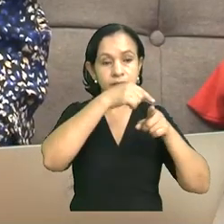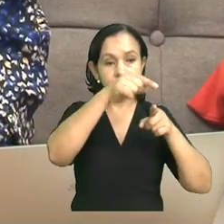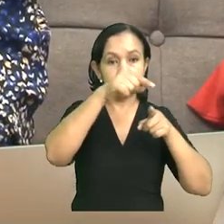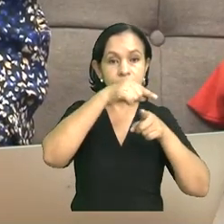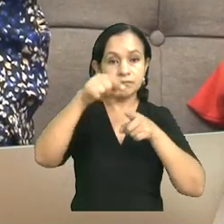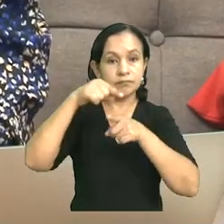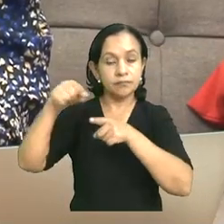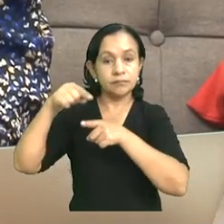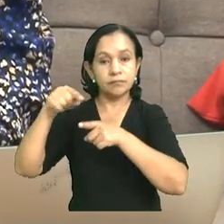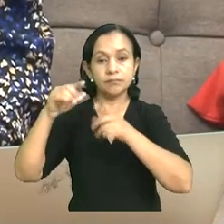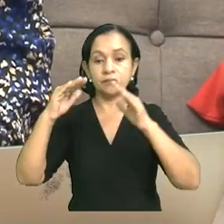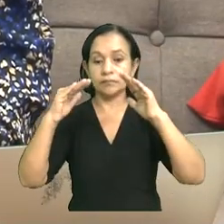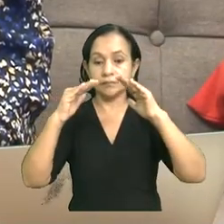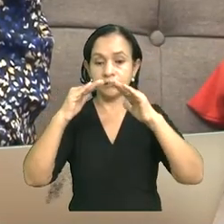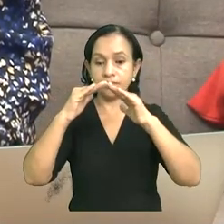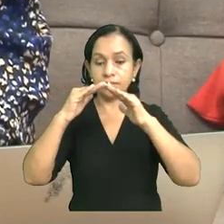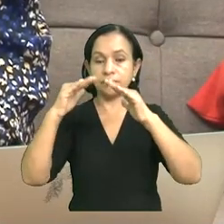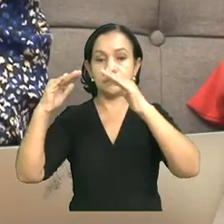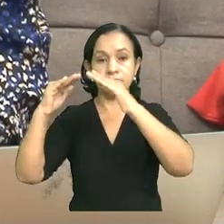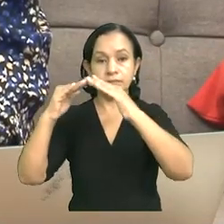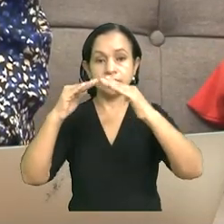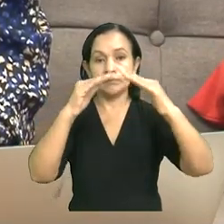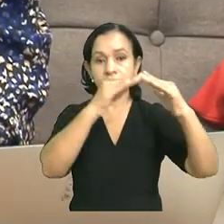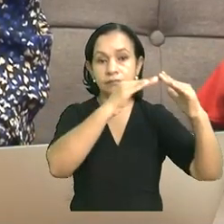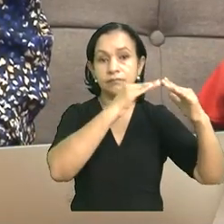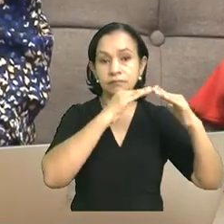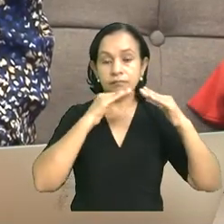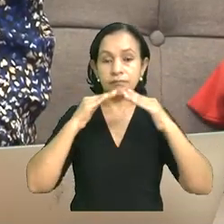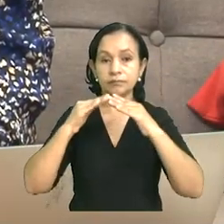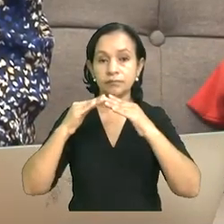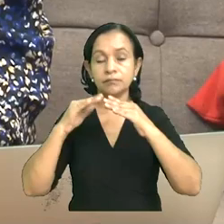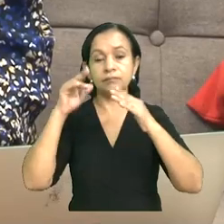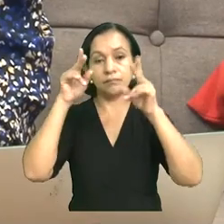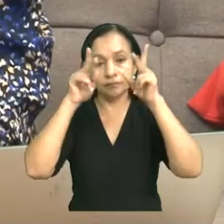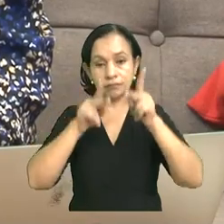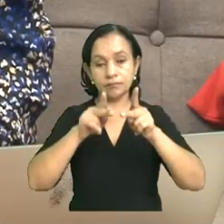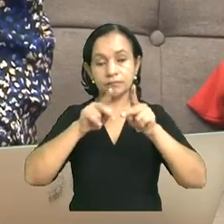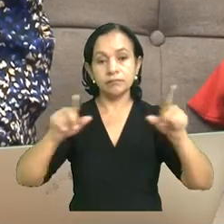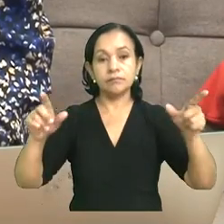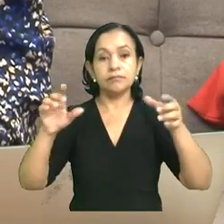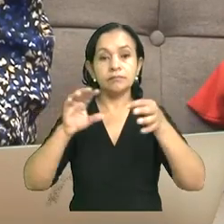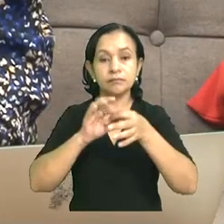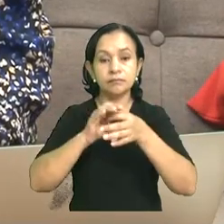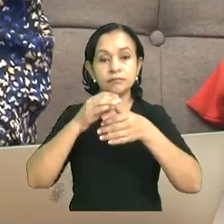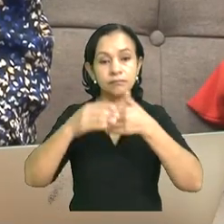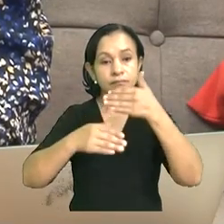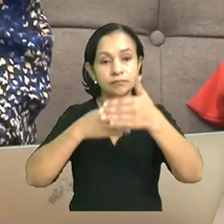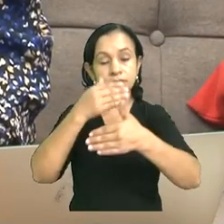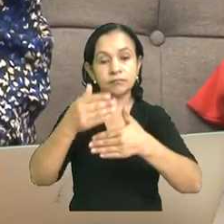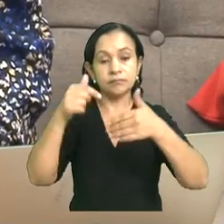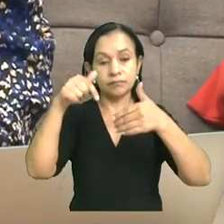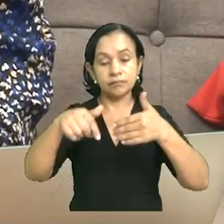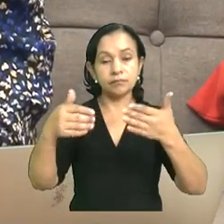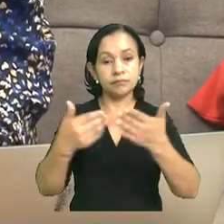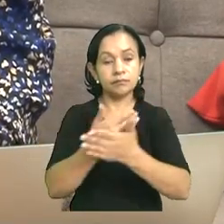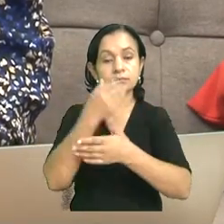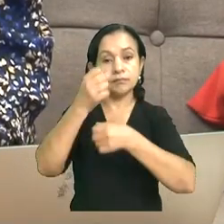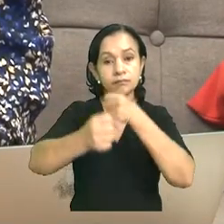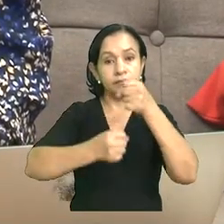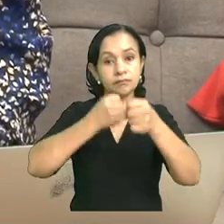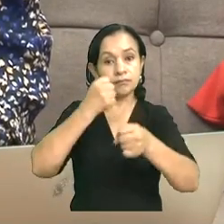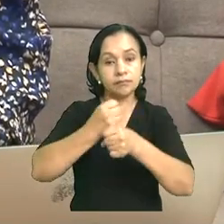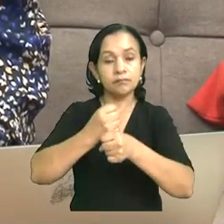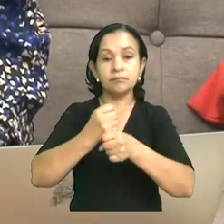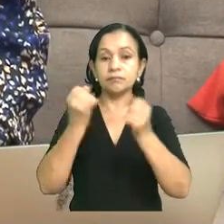a haber entregas de vivienda de parte del plan, ¿verdad? Entonces, en todo el proceso, en todo este periodo y el otro año,